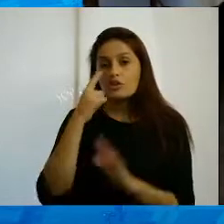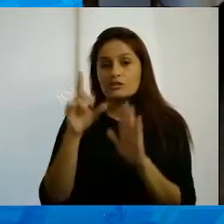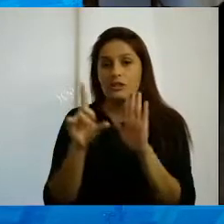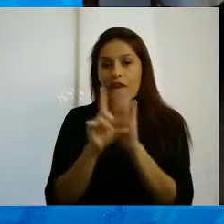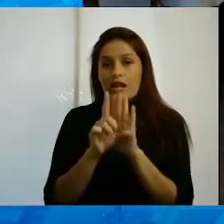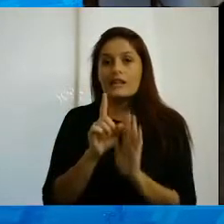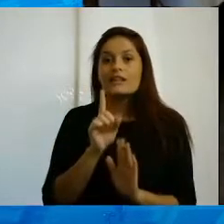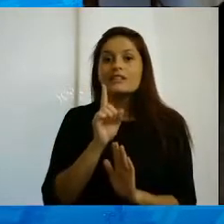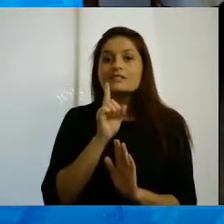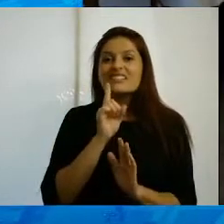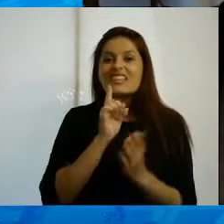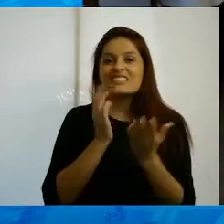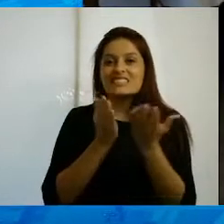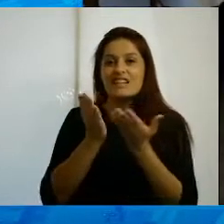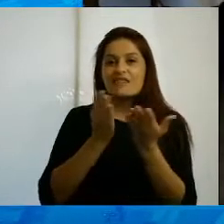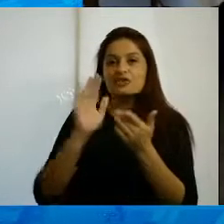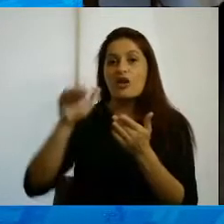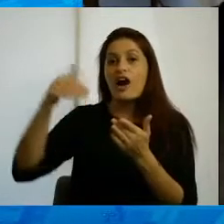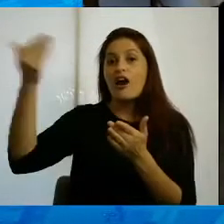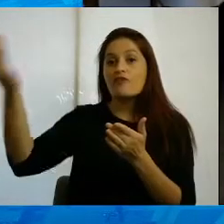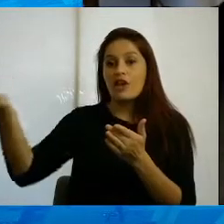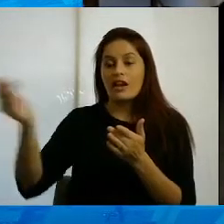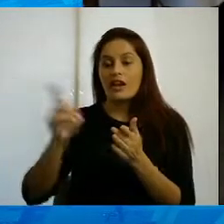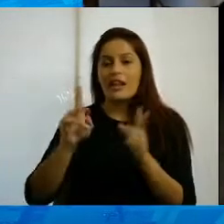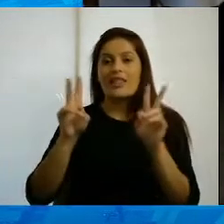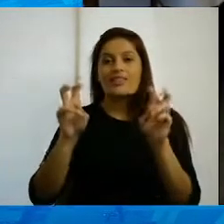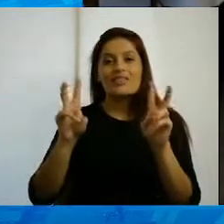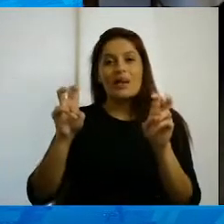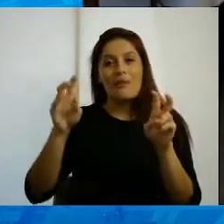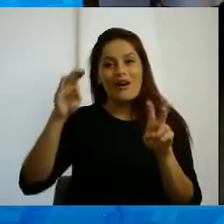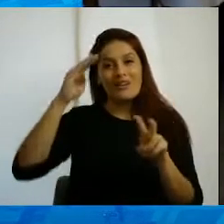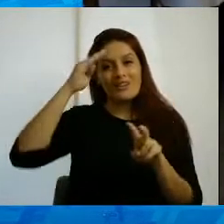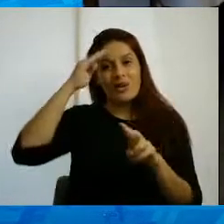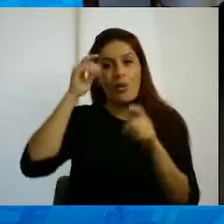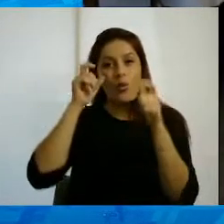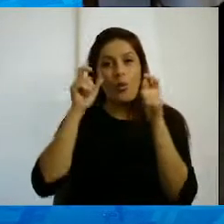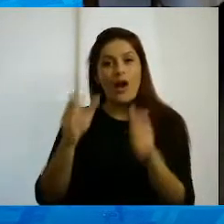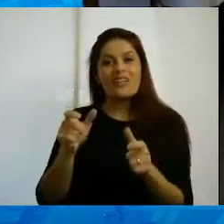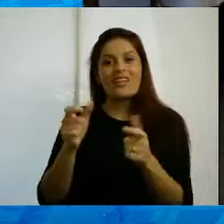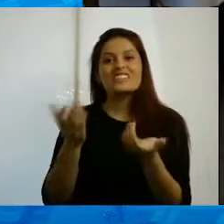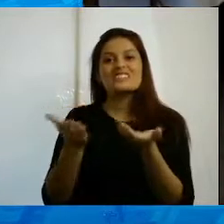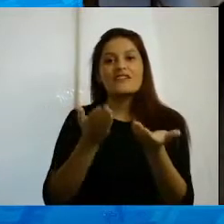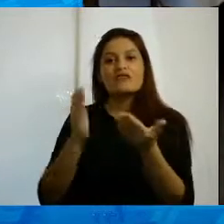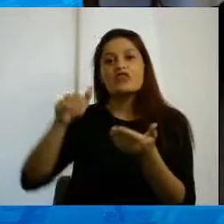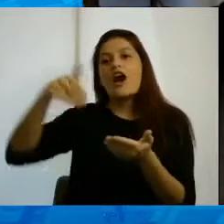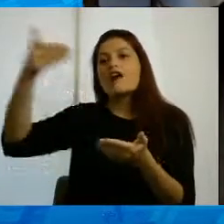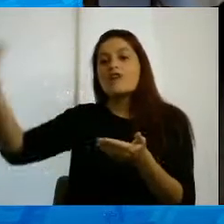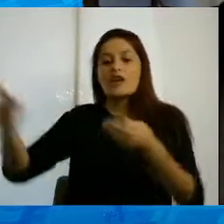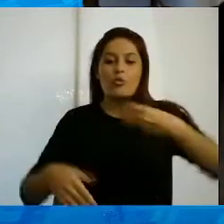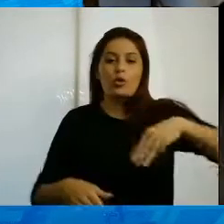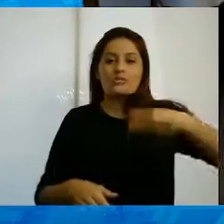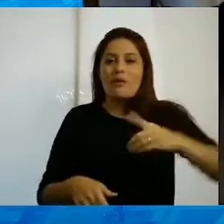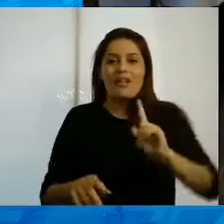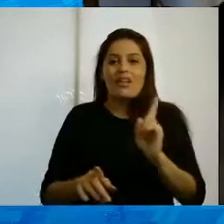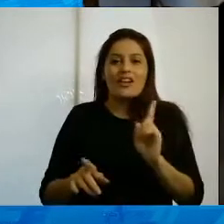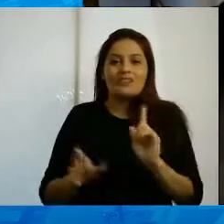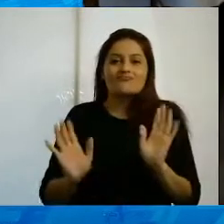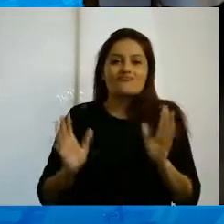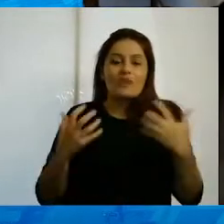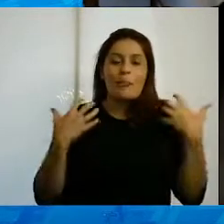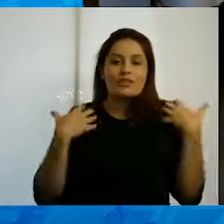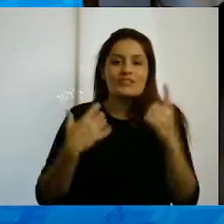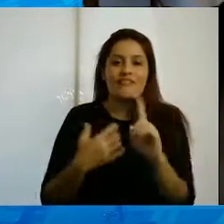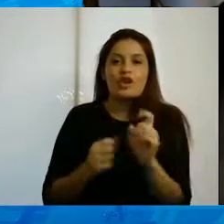servicio externalizado, y en este caso el servicio de guardia es un servicio externo. al municipio, que nosotros como municipio no tenemos facultad